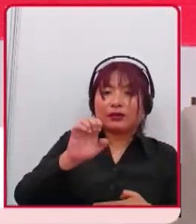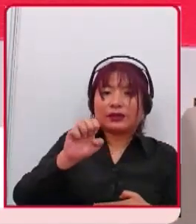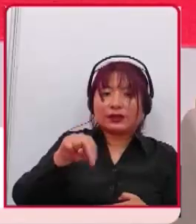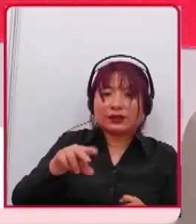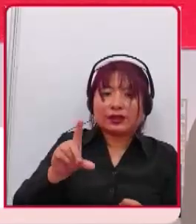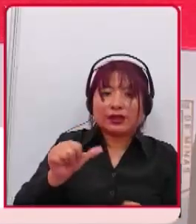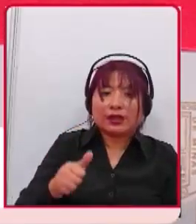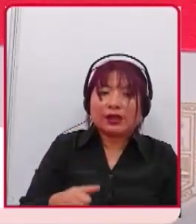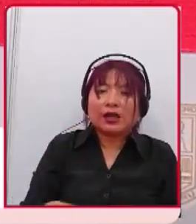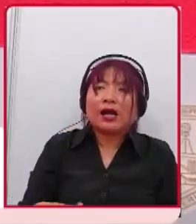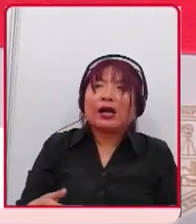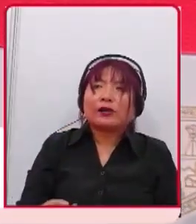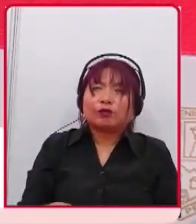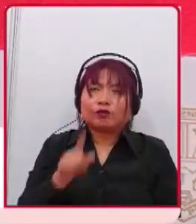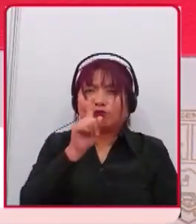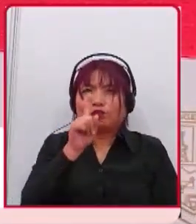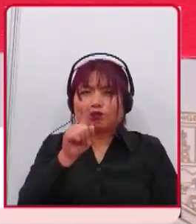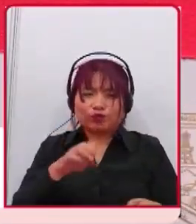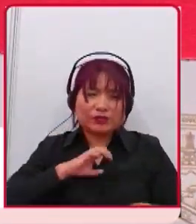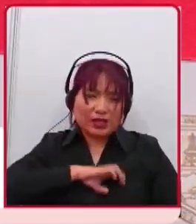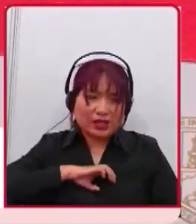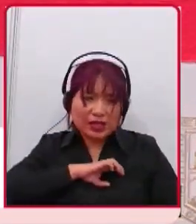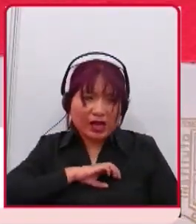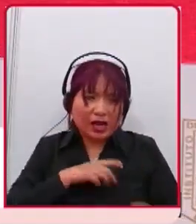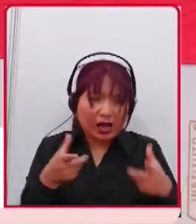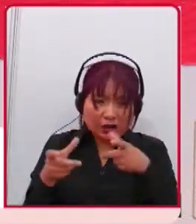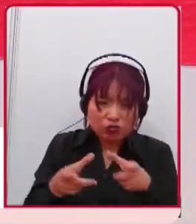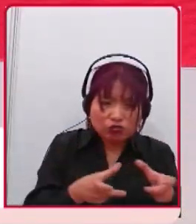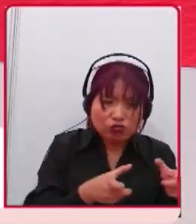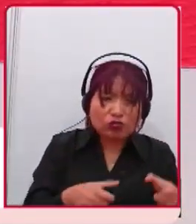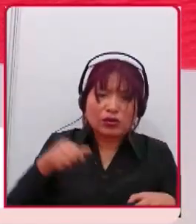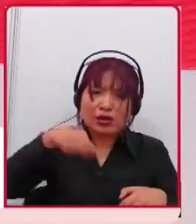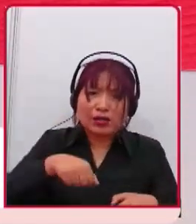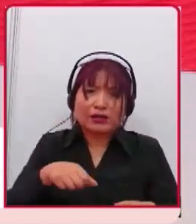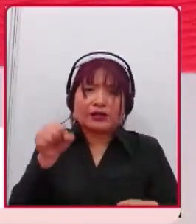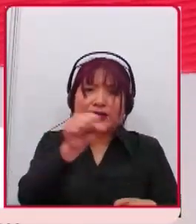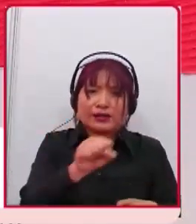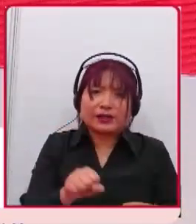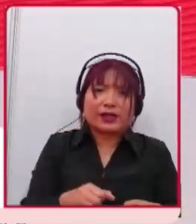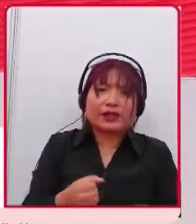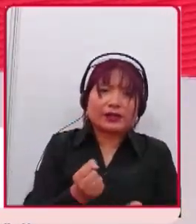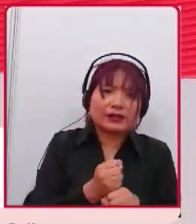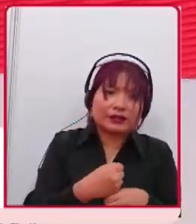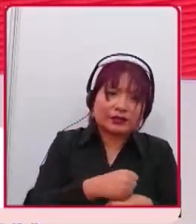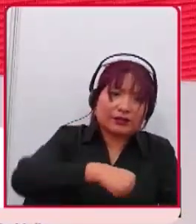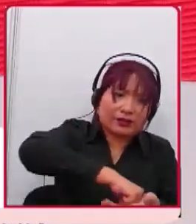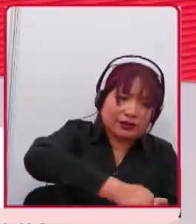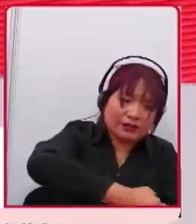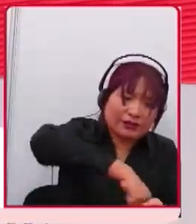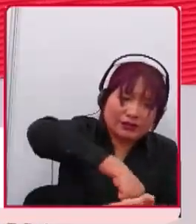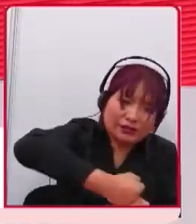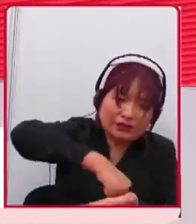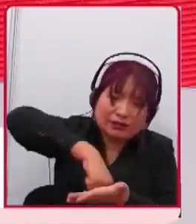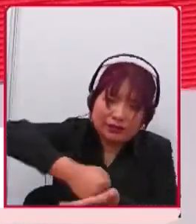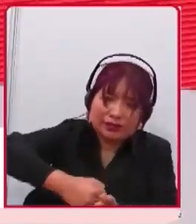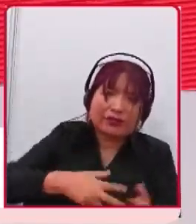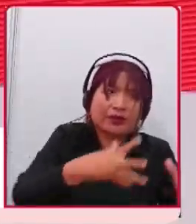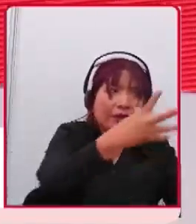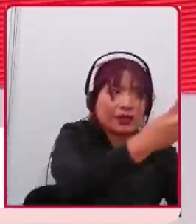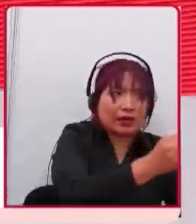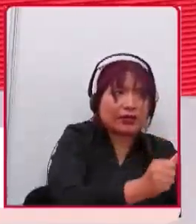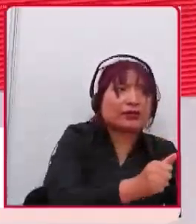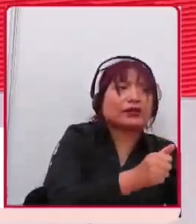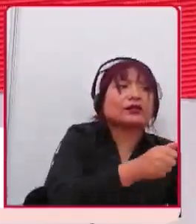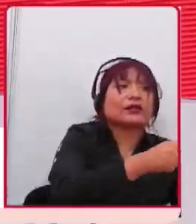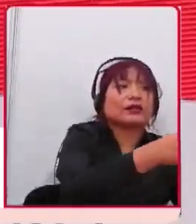parámetros de control de la misma molienda SAG es el porcentaje sólidos, ¿no? El ingreso de agua más